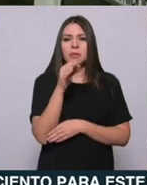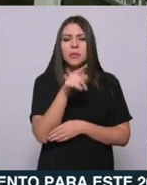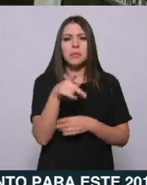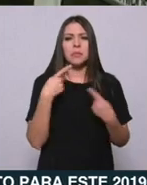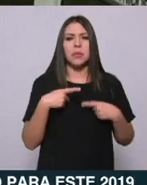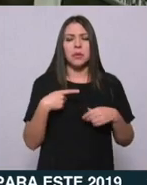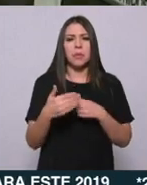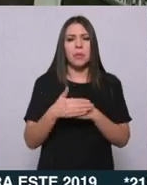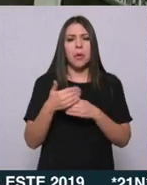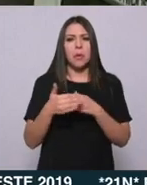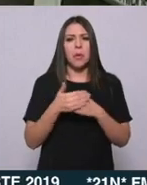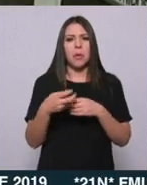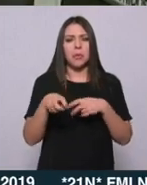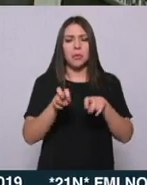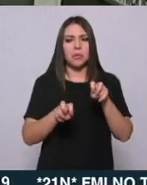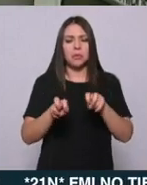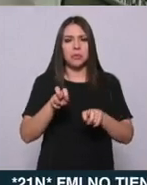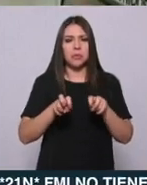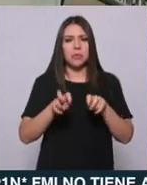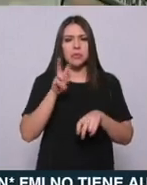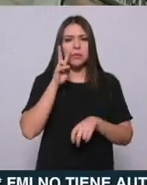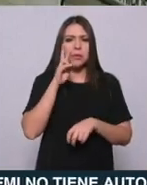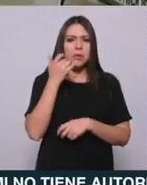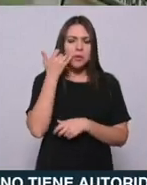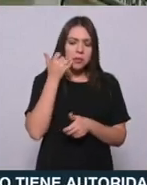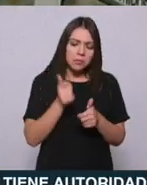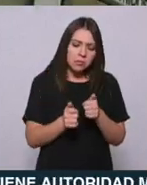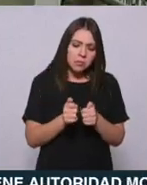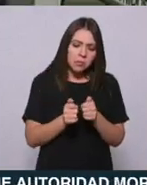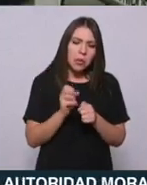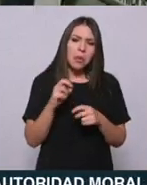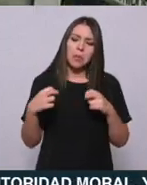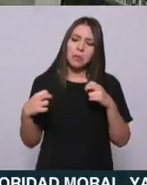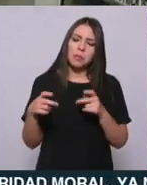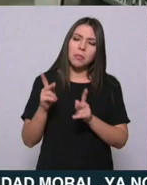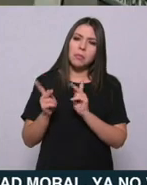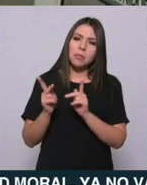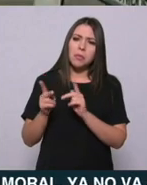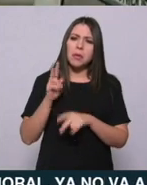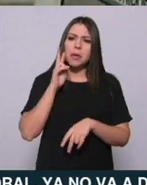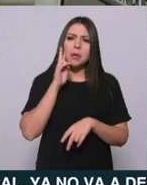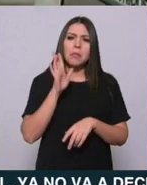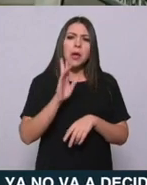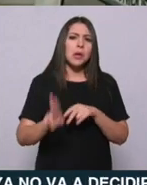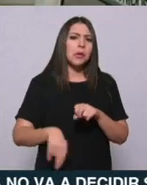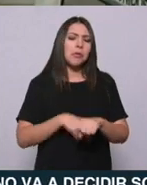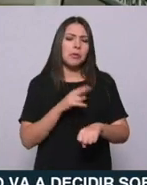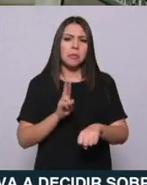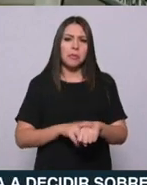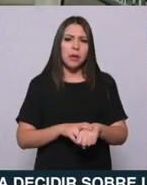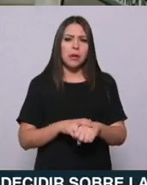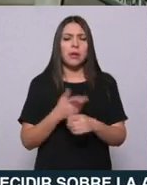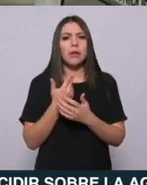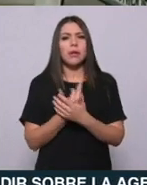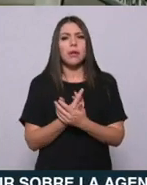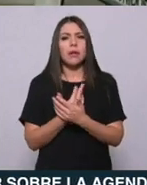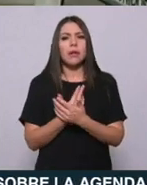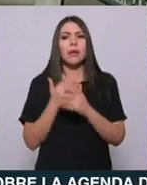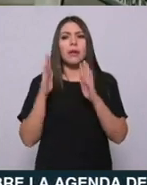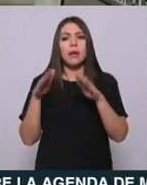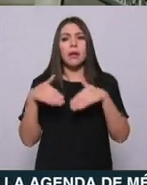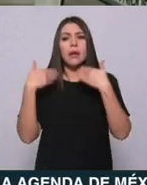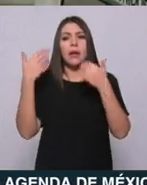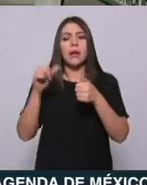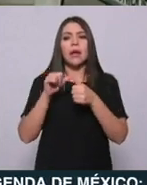pocos pasajeros que iban en la combi checaban su celular y platicaban en lo que parecía ser un viaje normal, esperando llegar a su